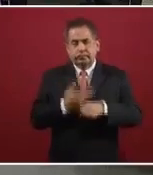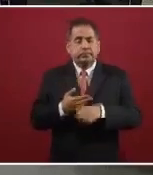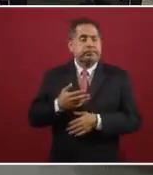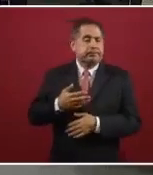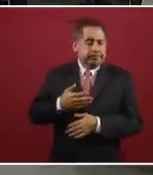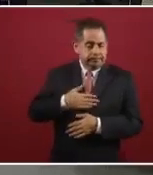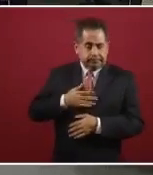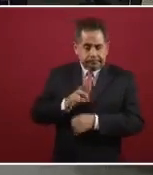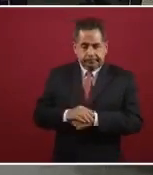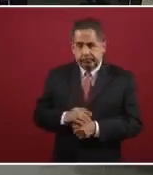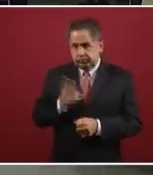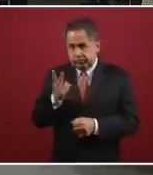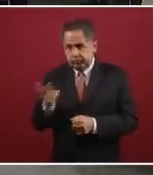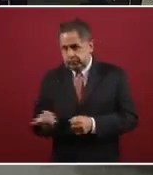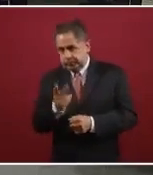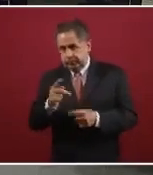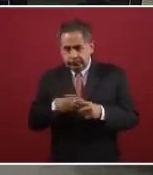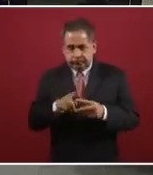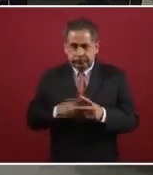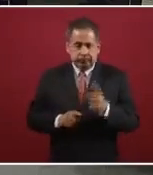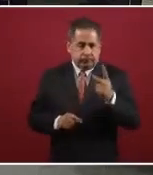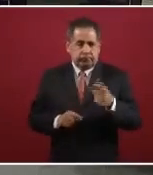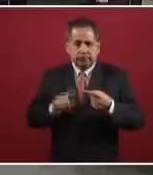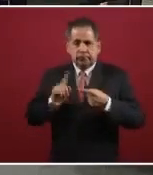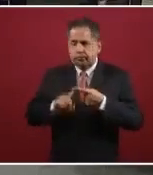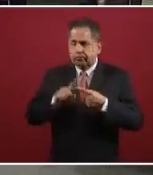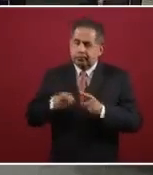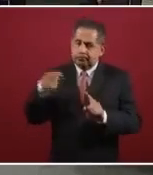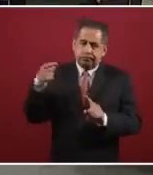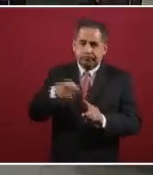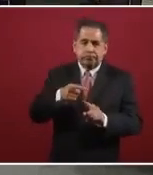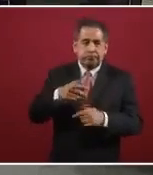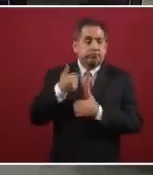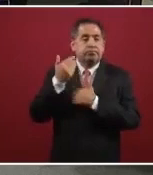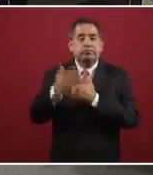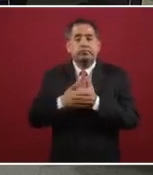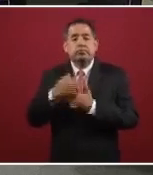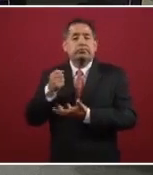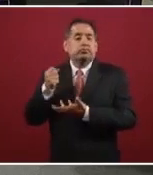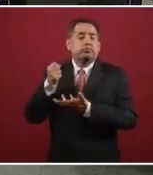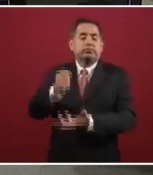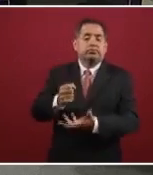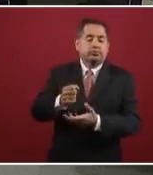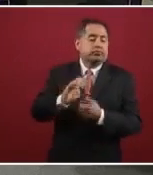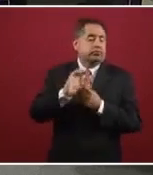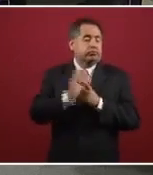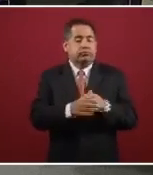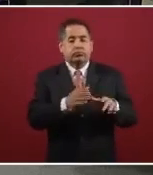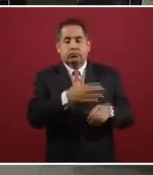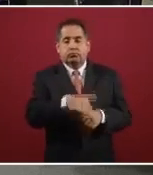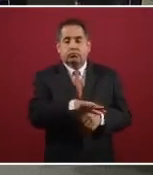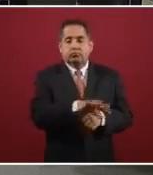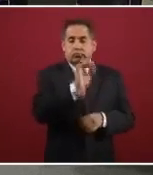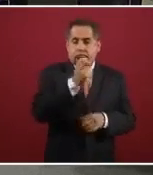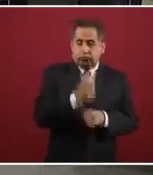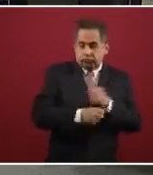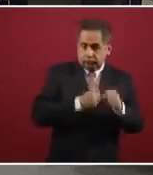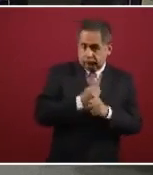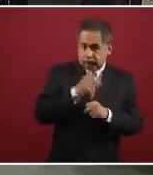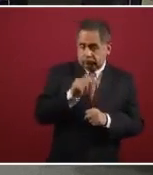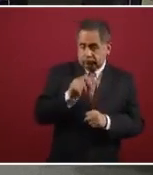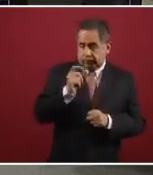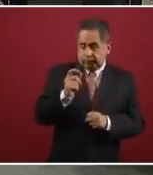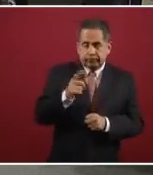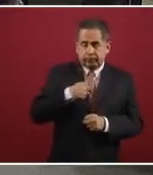Índigo. Son dos preguntas también. Una en concreto, ¿habrá o no más presupuesto para la comisión de búsqueda para este 2020?